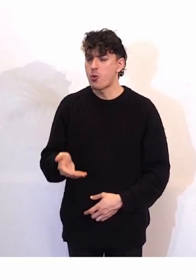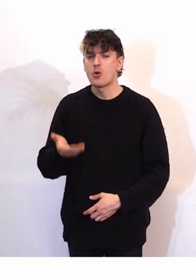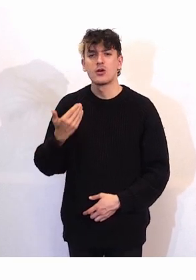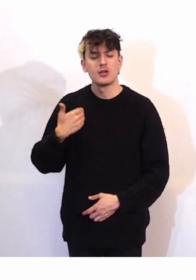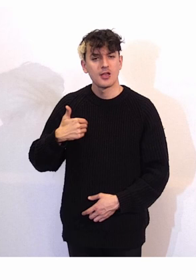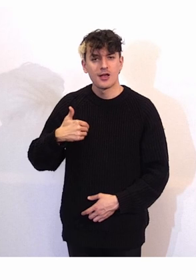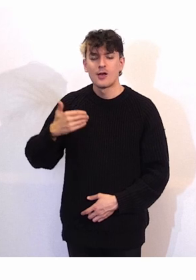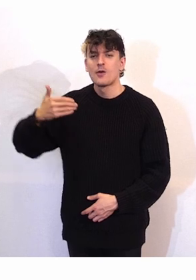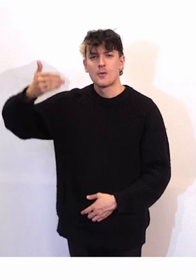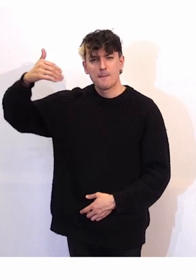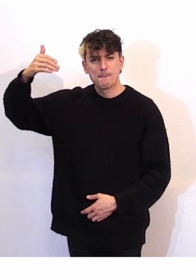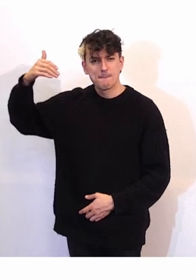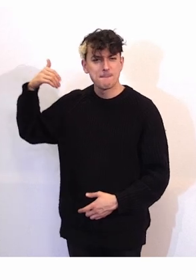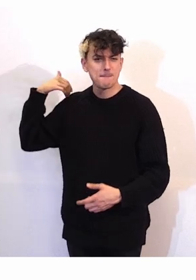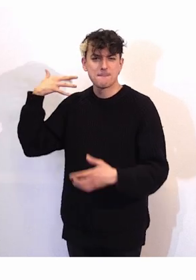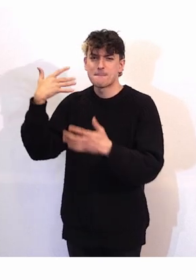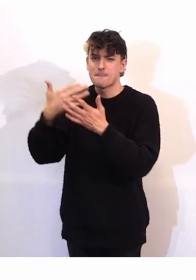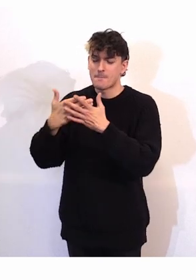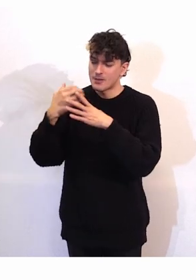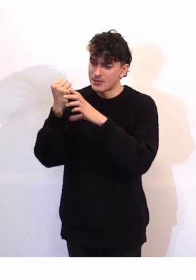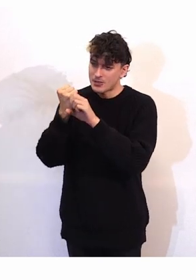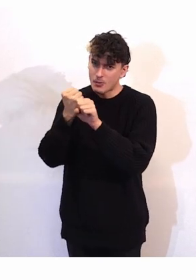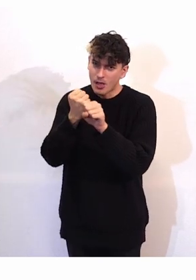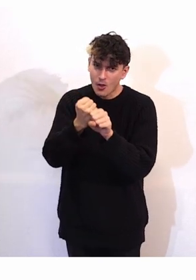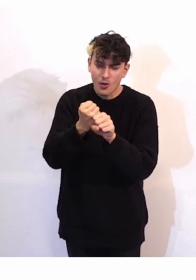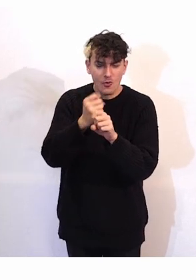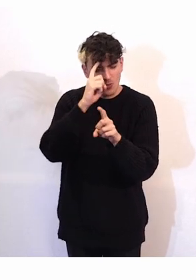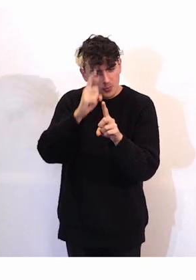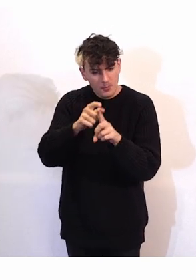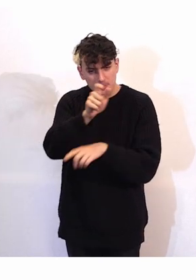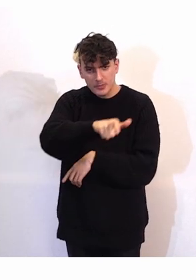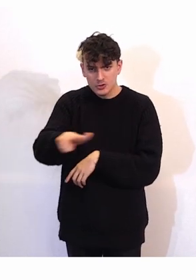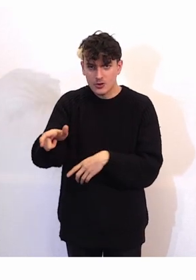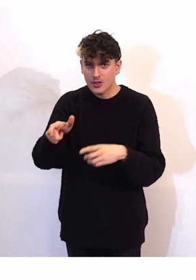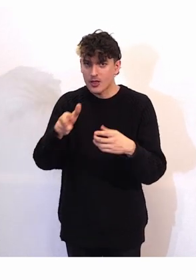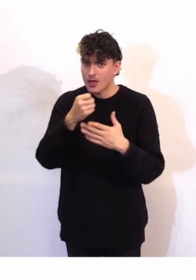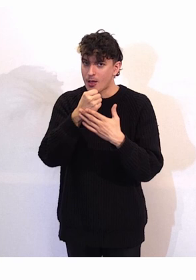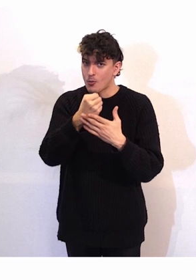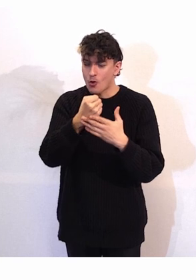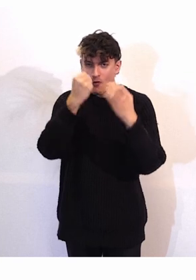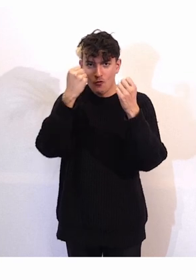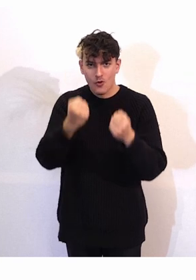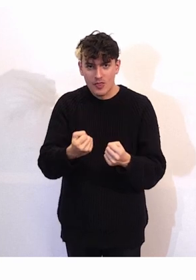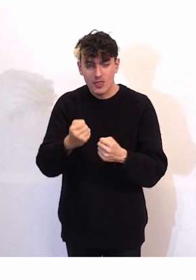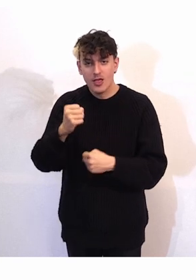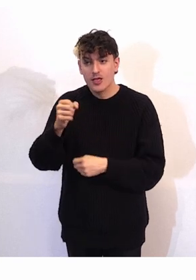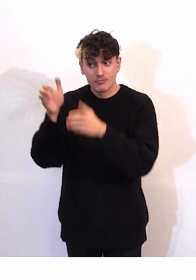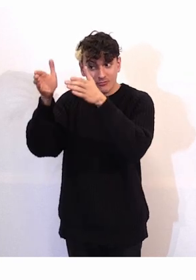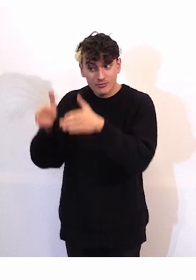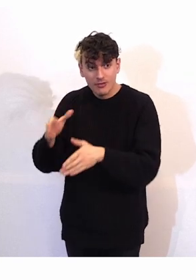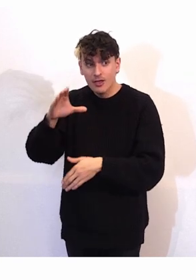Lleva muchos años trabajando con personas con grandes necesidades de apoyo. Carmen sabe mucho de